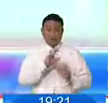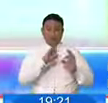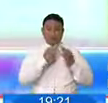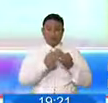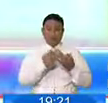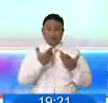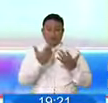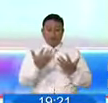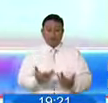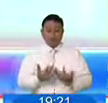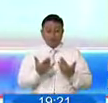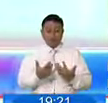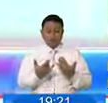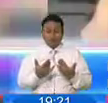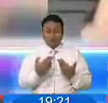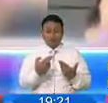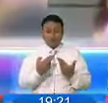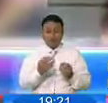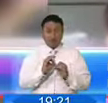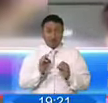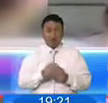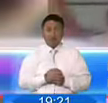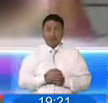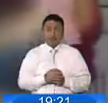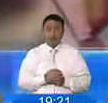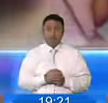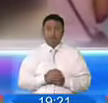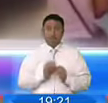wilson espera una respuesta así